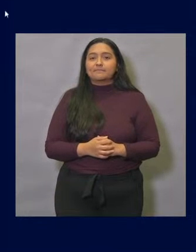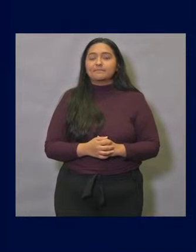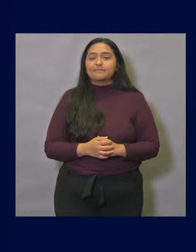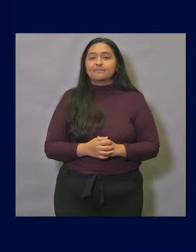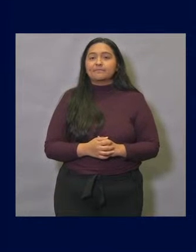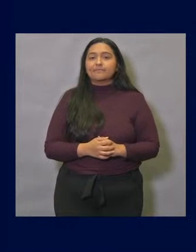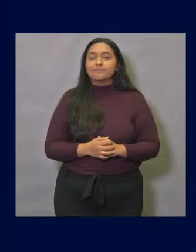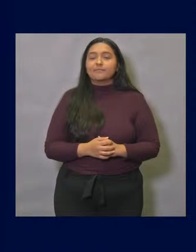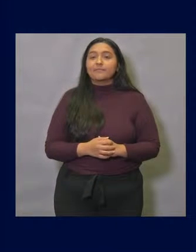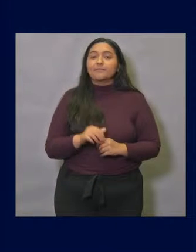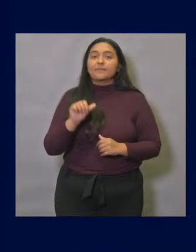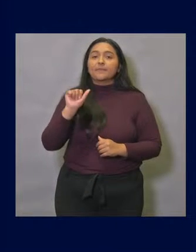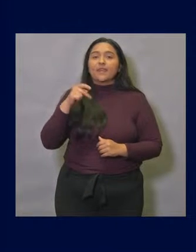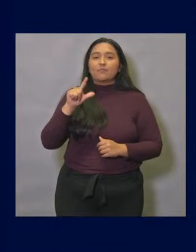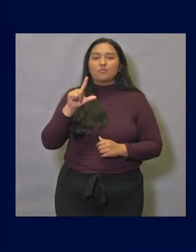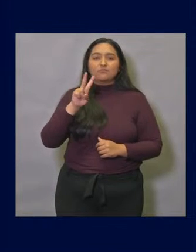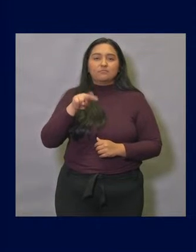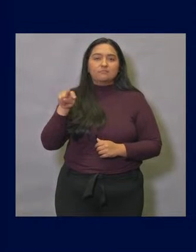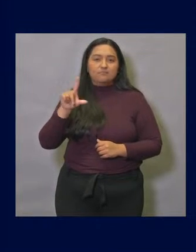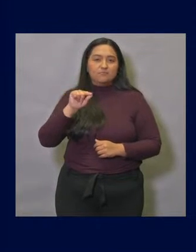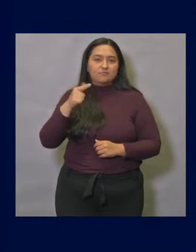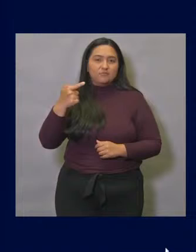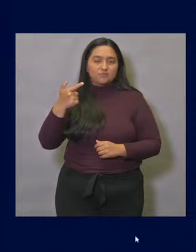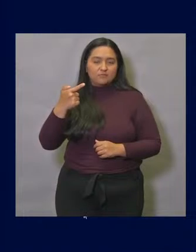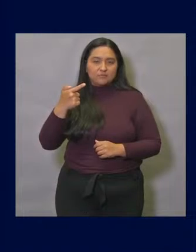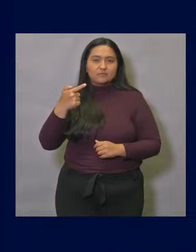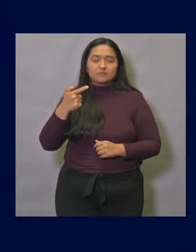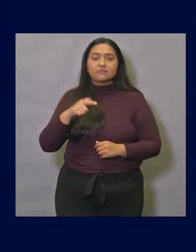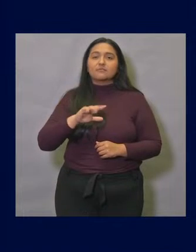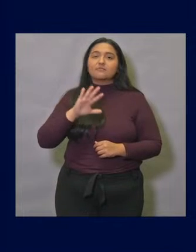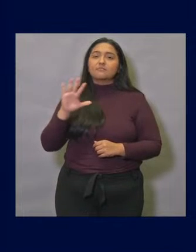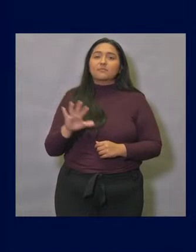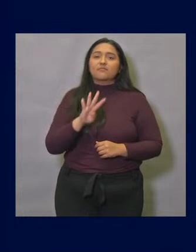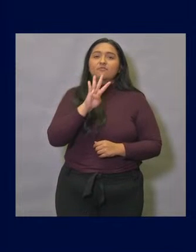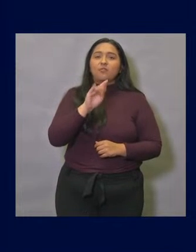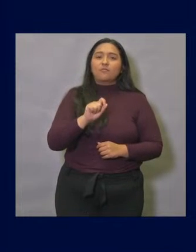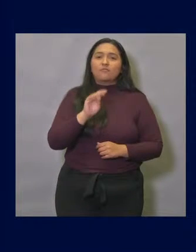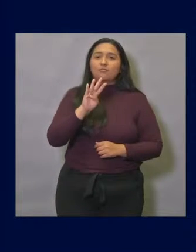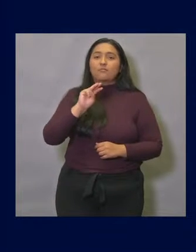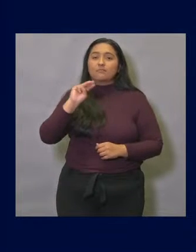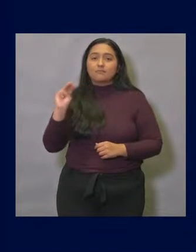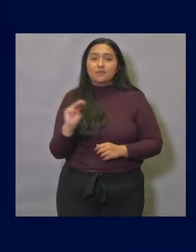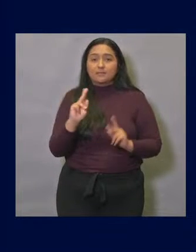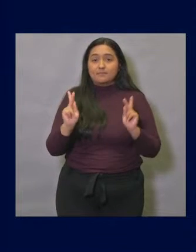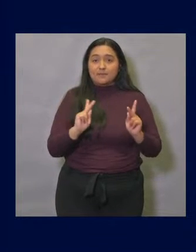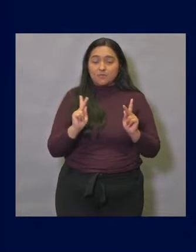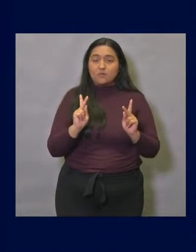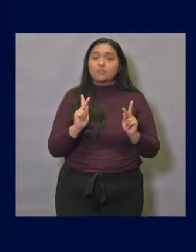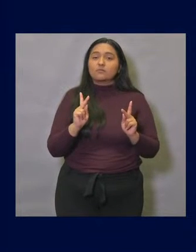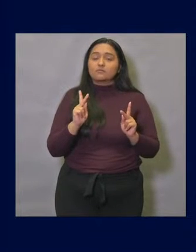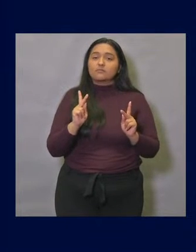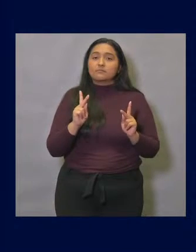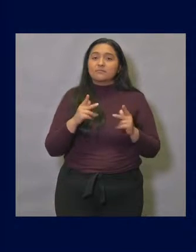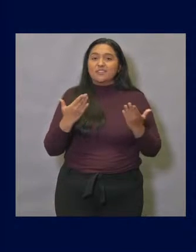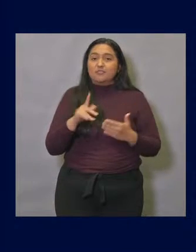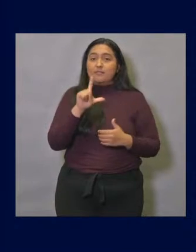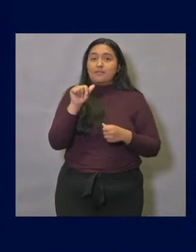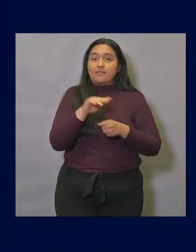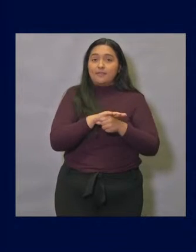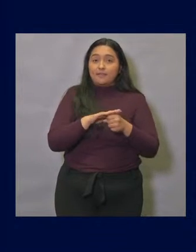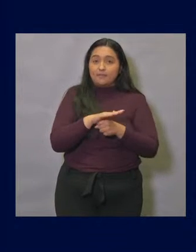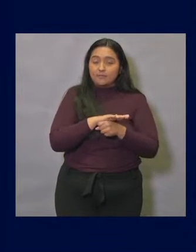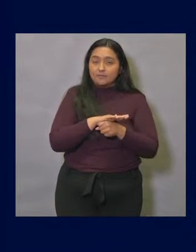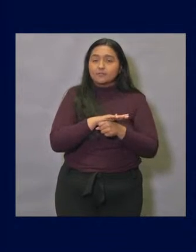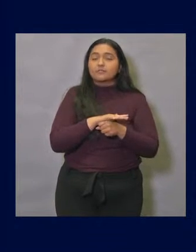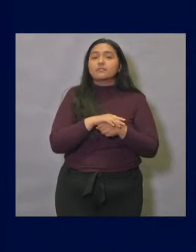Al 22 de abril del 2021, aproximadamente 4.4 millones de personas que residen en el condado de Los